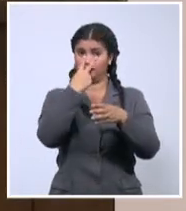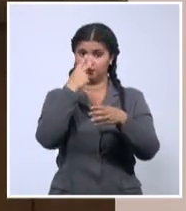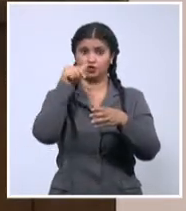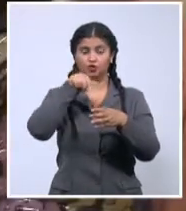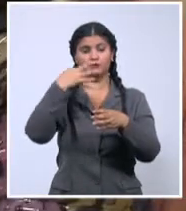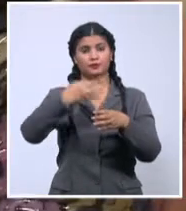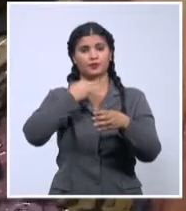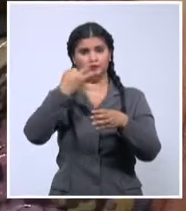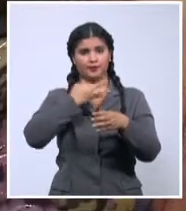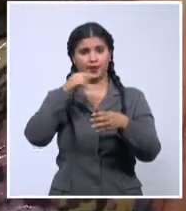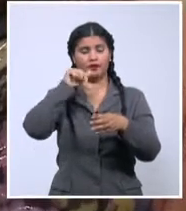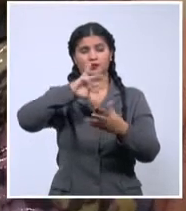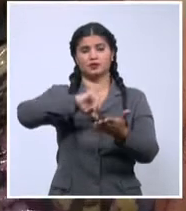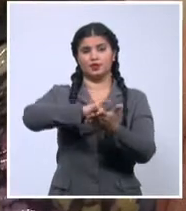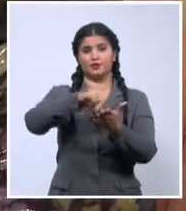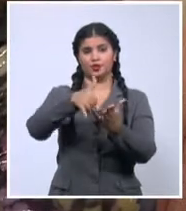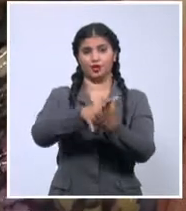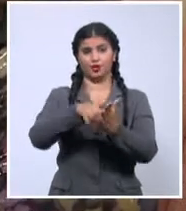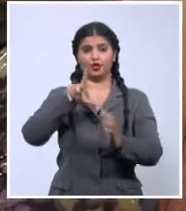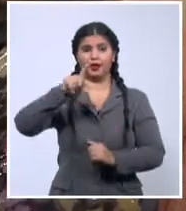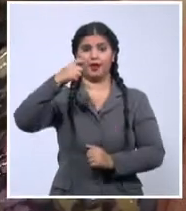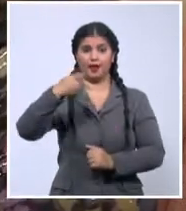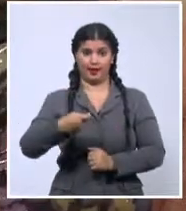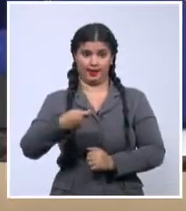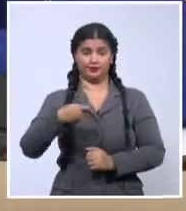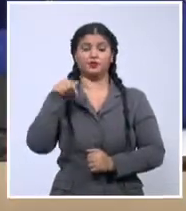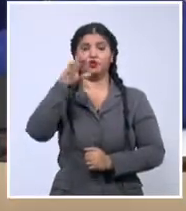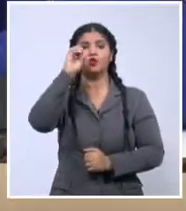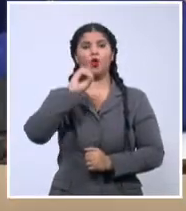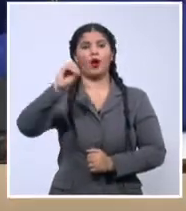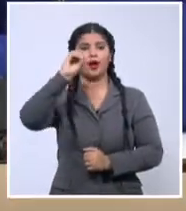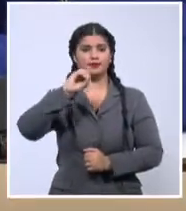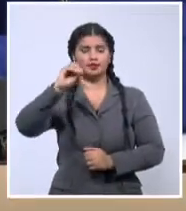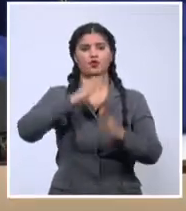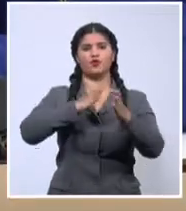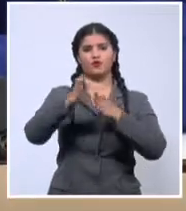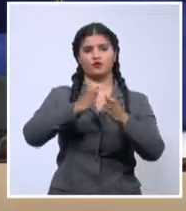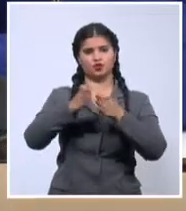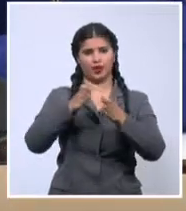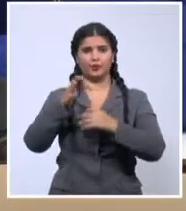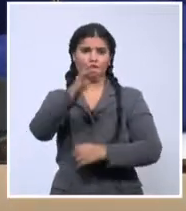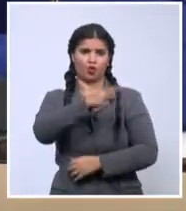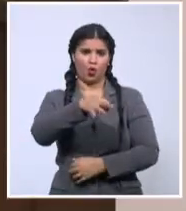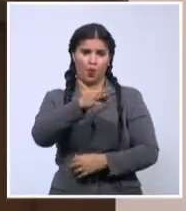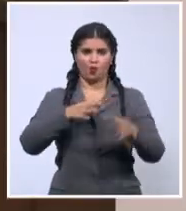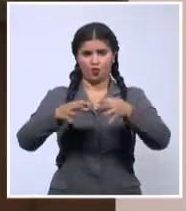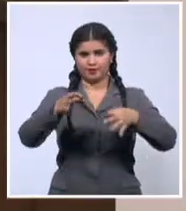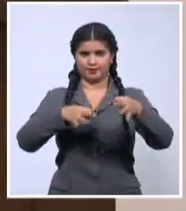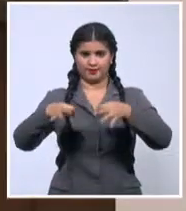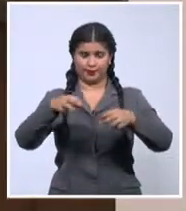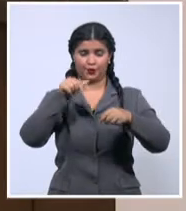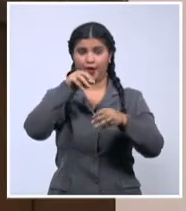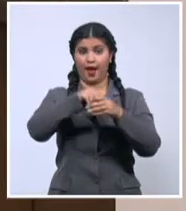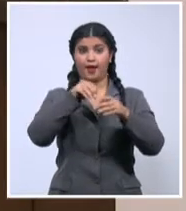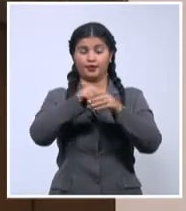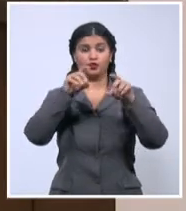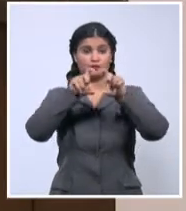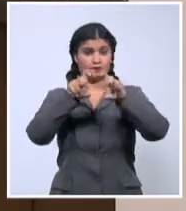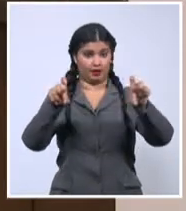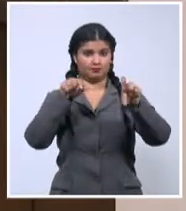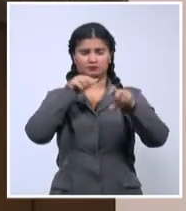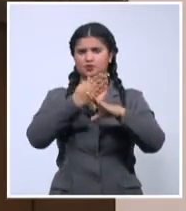del proyecto de Ley de Organización y Funcionamiento de los Consejos de la Administración Municipal. El texto establece que la norma igualmente